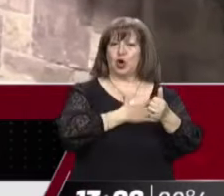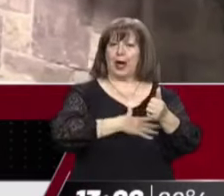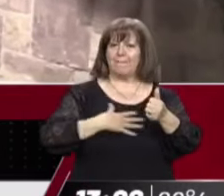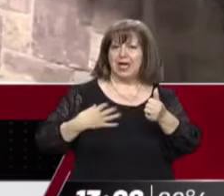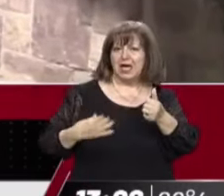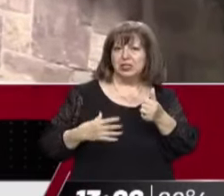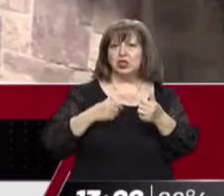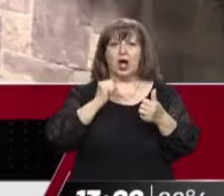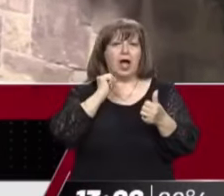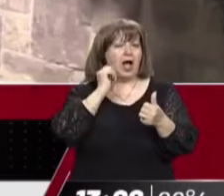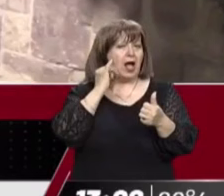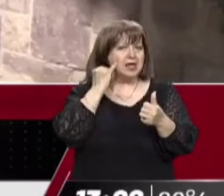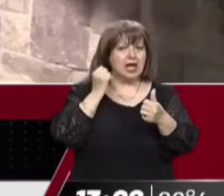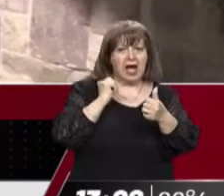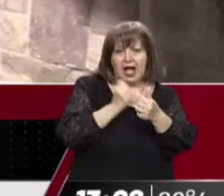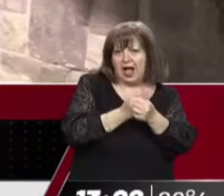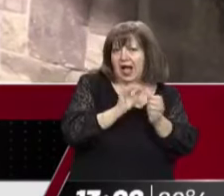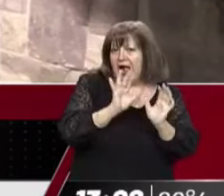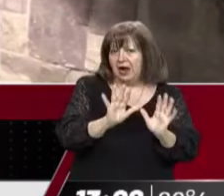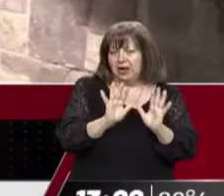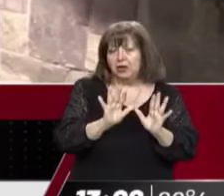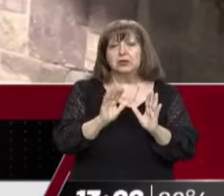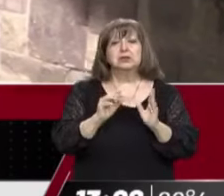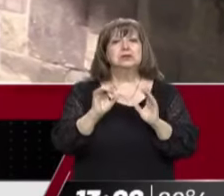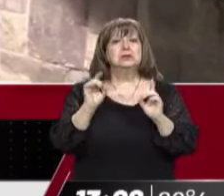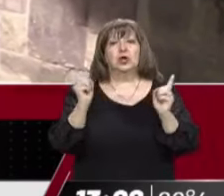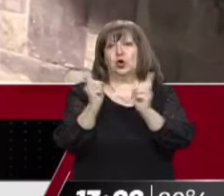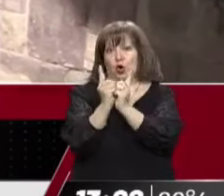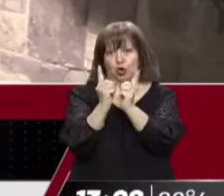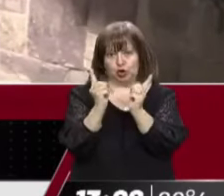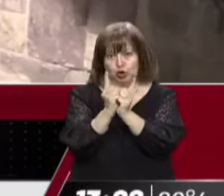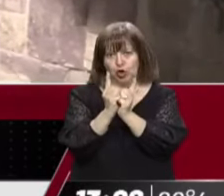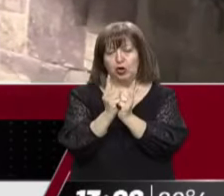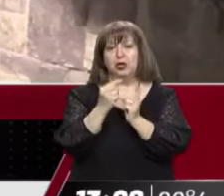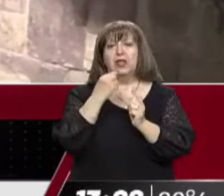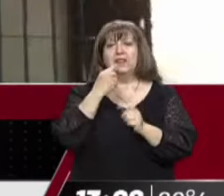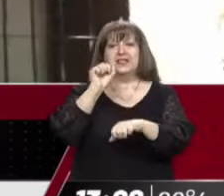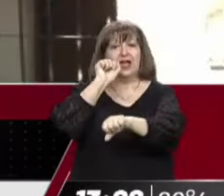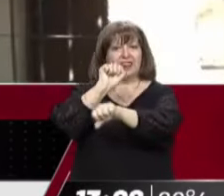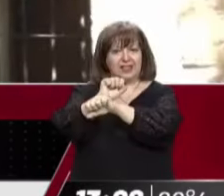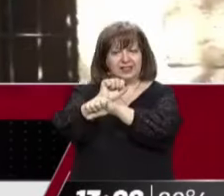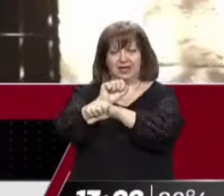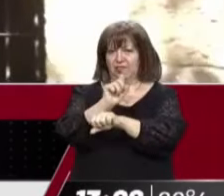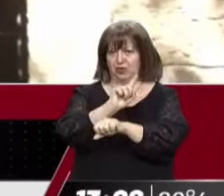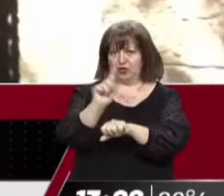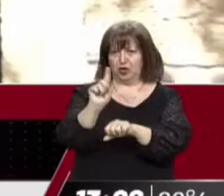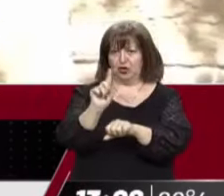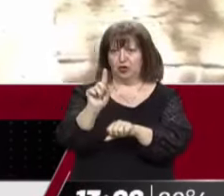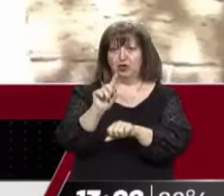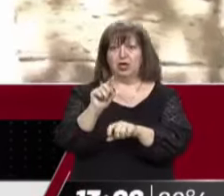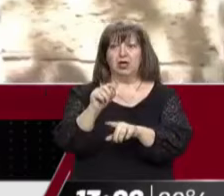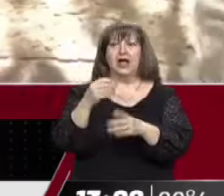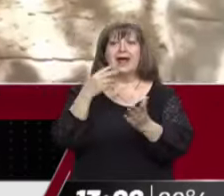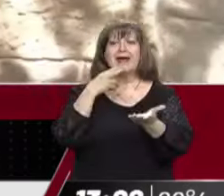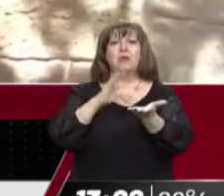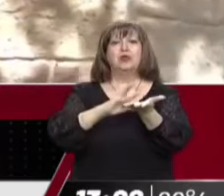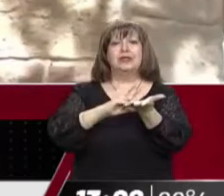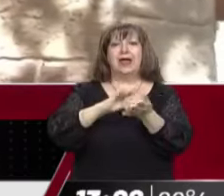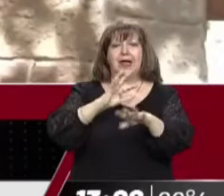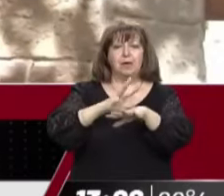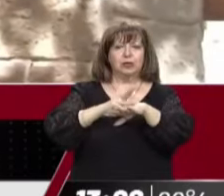juego, y eso es lo que se sabe hasta el momento. No se habla de detenidos por el momento, ni tampoco de personas imputadas, pero